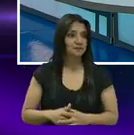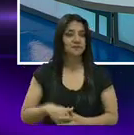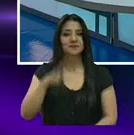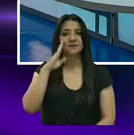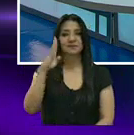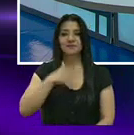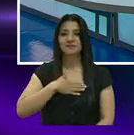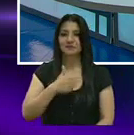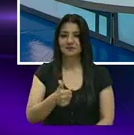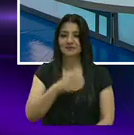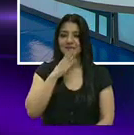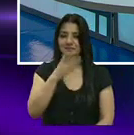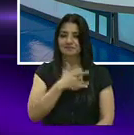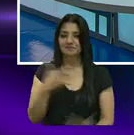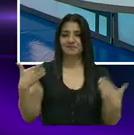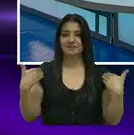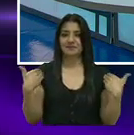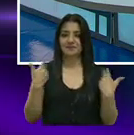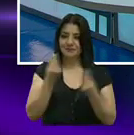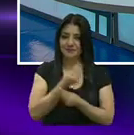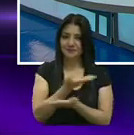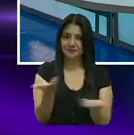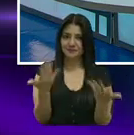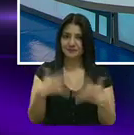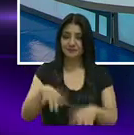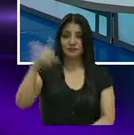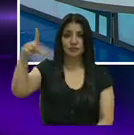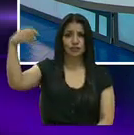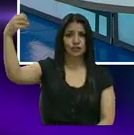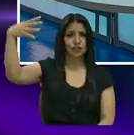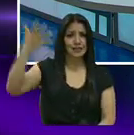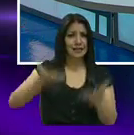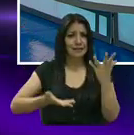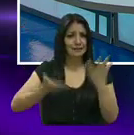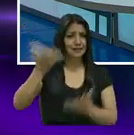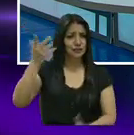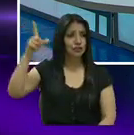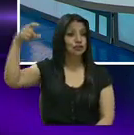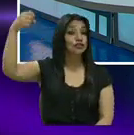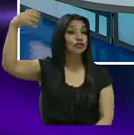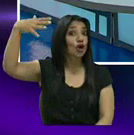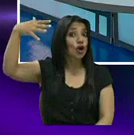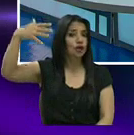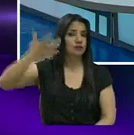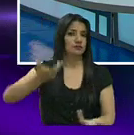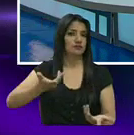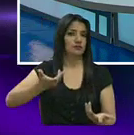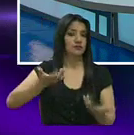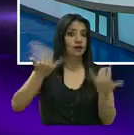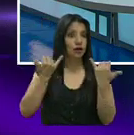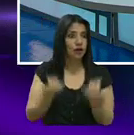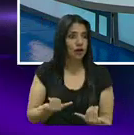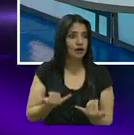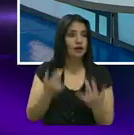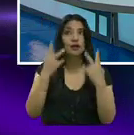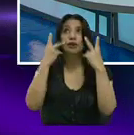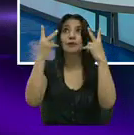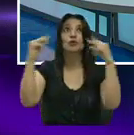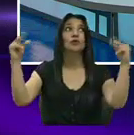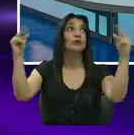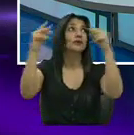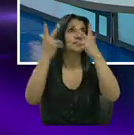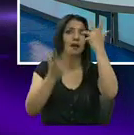como siempre felices de estar con ustedes con un sol que parece que nos va atormentar el día de hoy porque no veo la